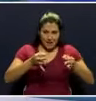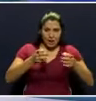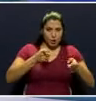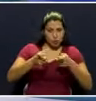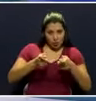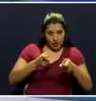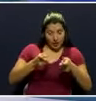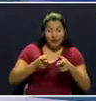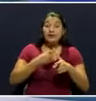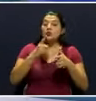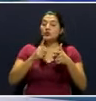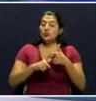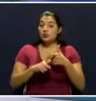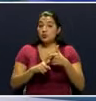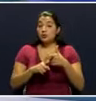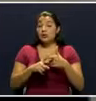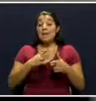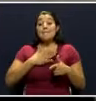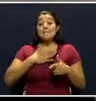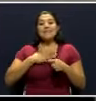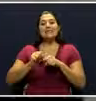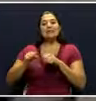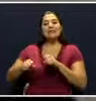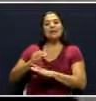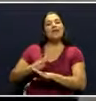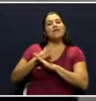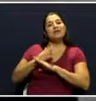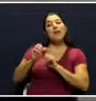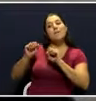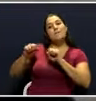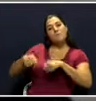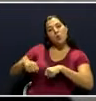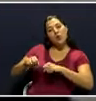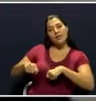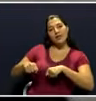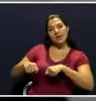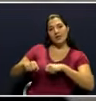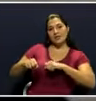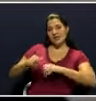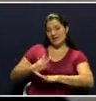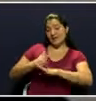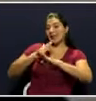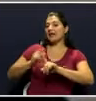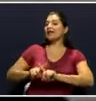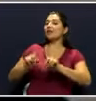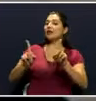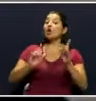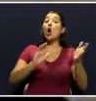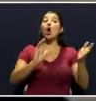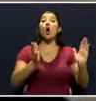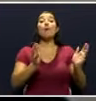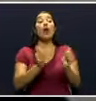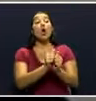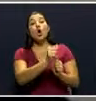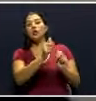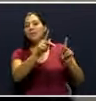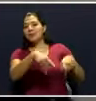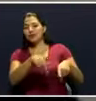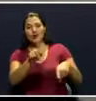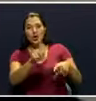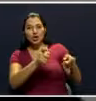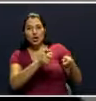entonces mi sistema inmunológico va a responder de una forma completamente diferente al de una persona que esté